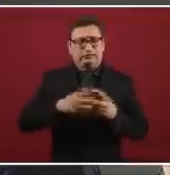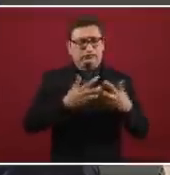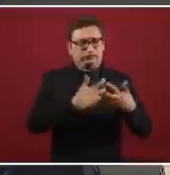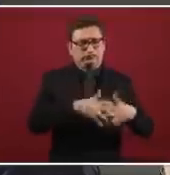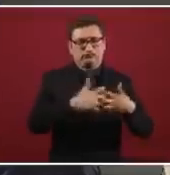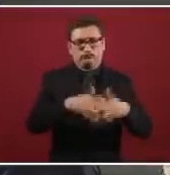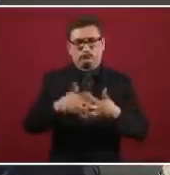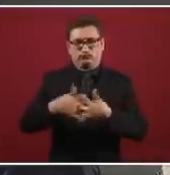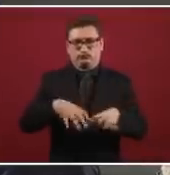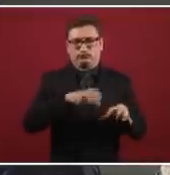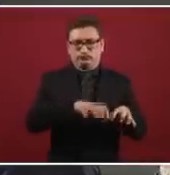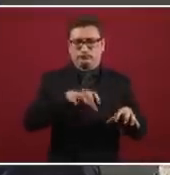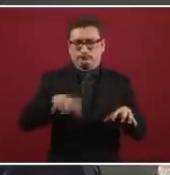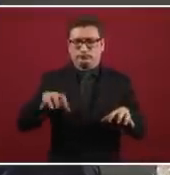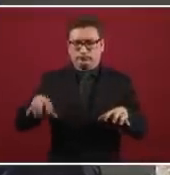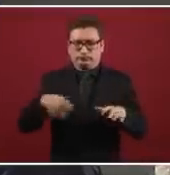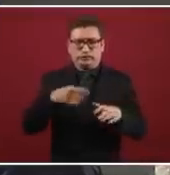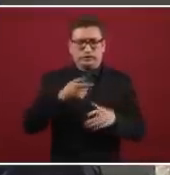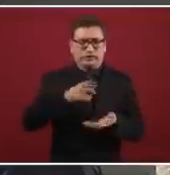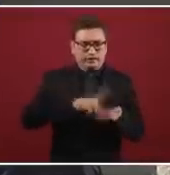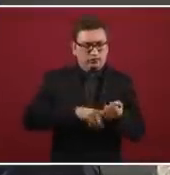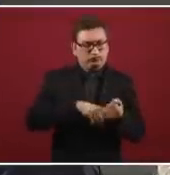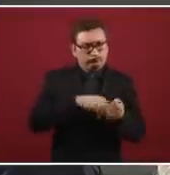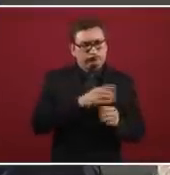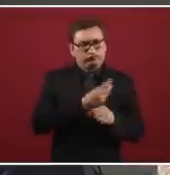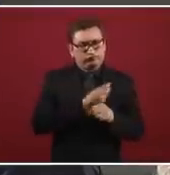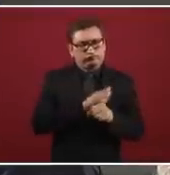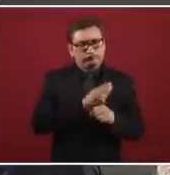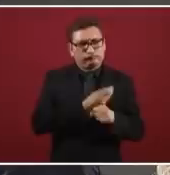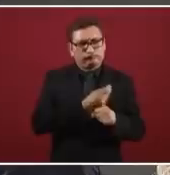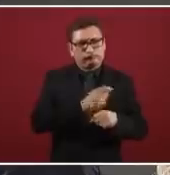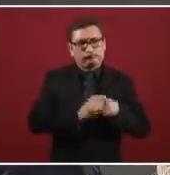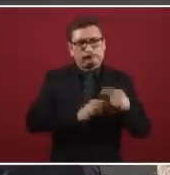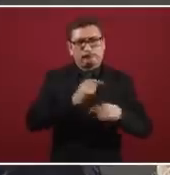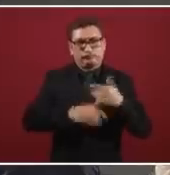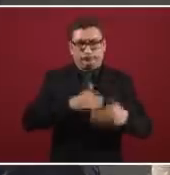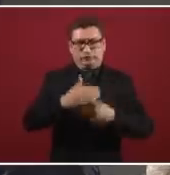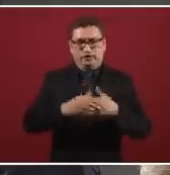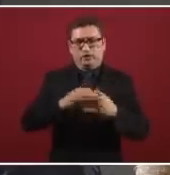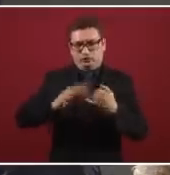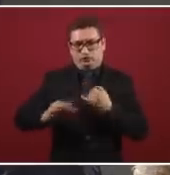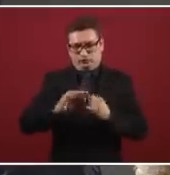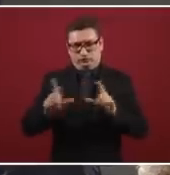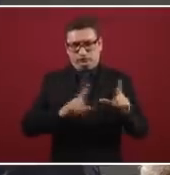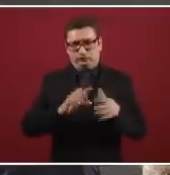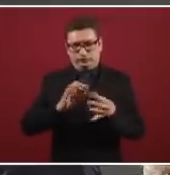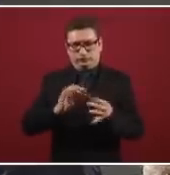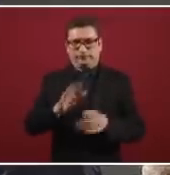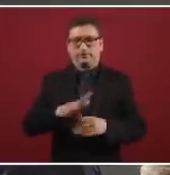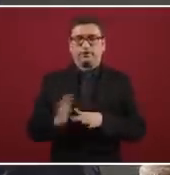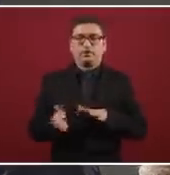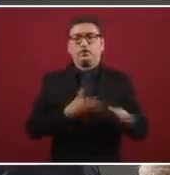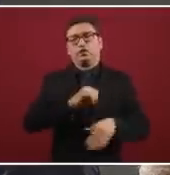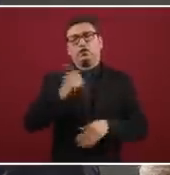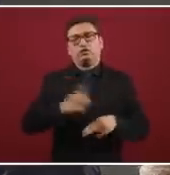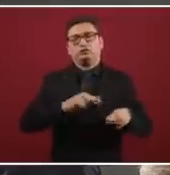plantas en las diferentes refinerías, y al final lo vamos a ver. La siguiente gráfica es muy